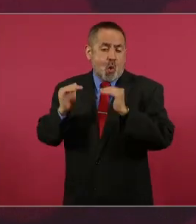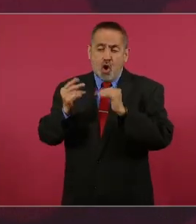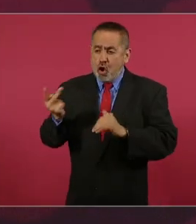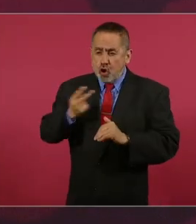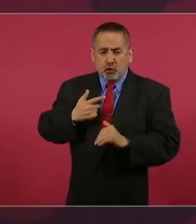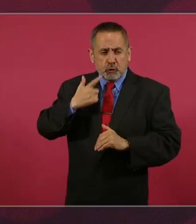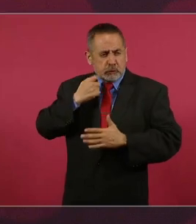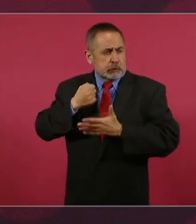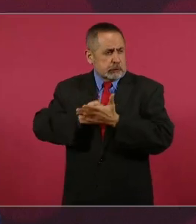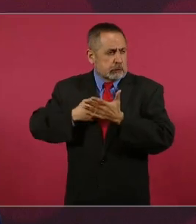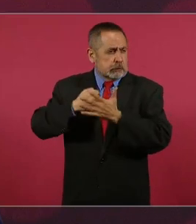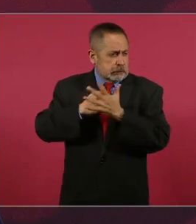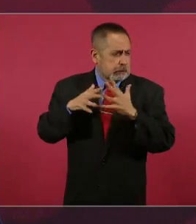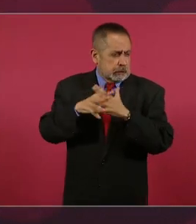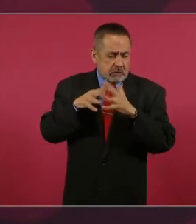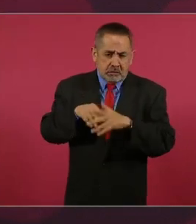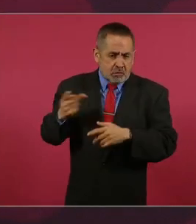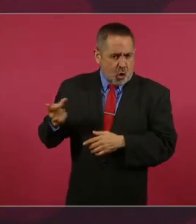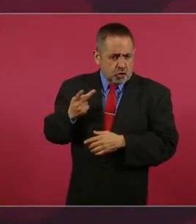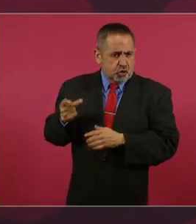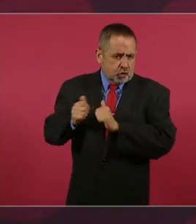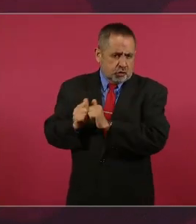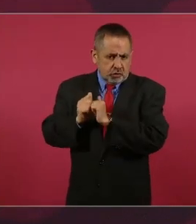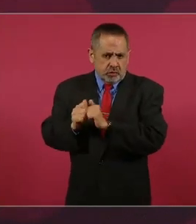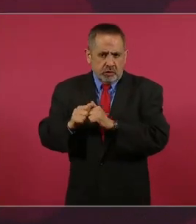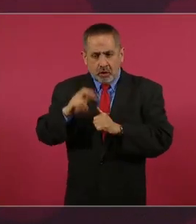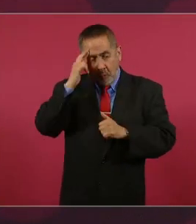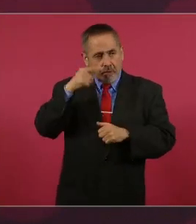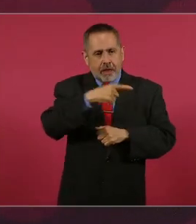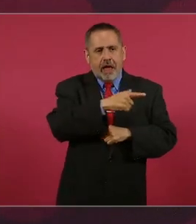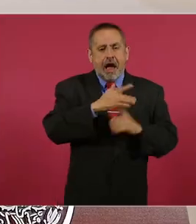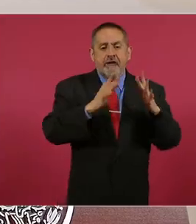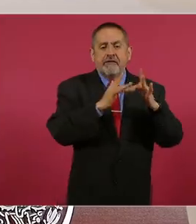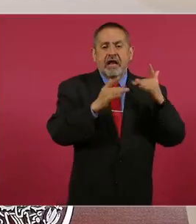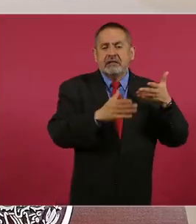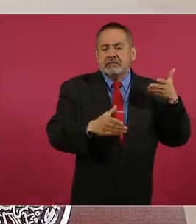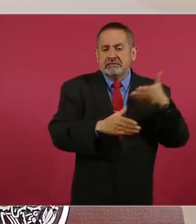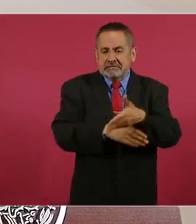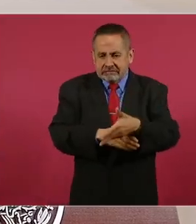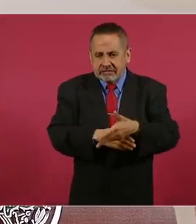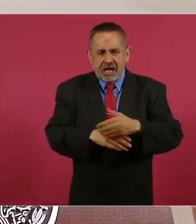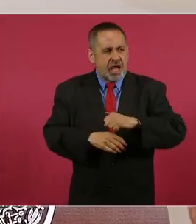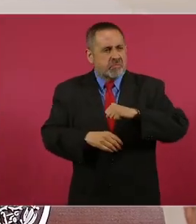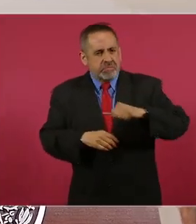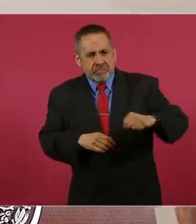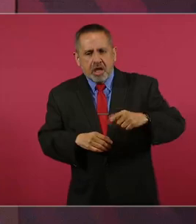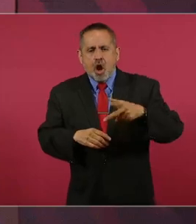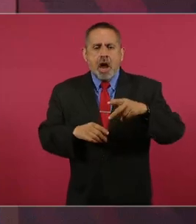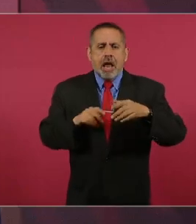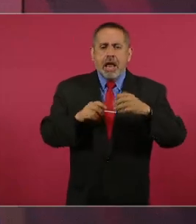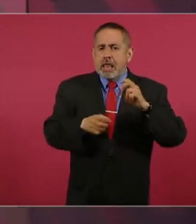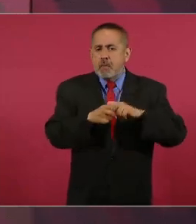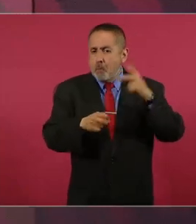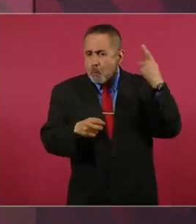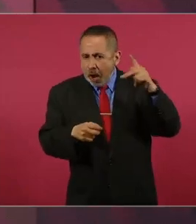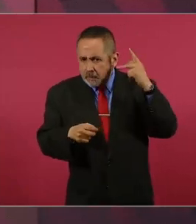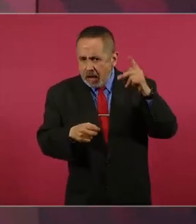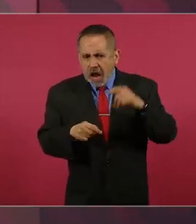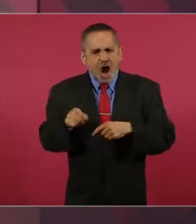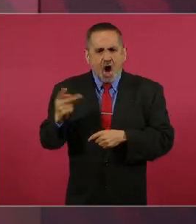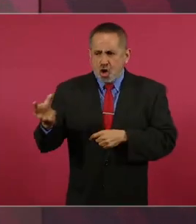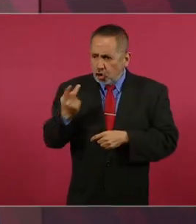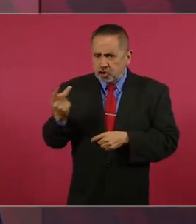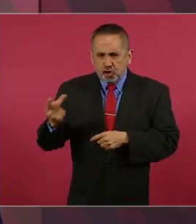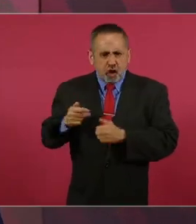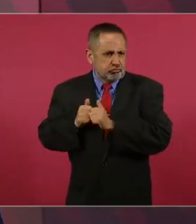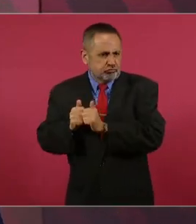luchando cuando la intervención francesa en la resistencia de Puebla, no